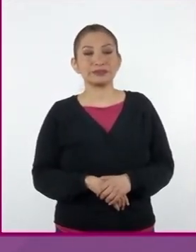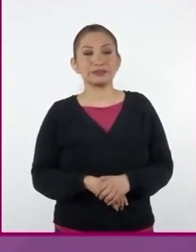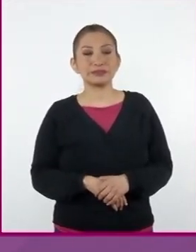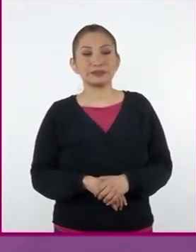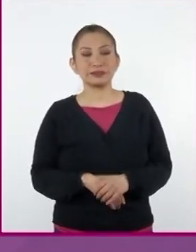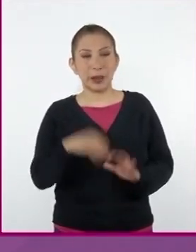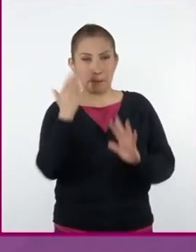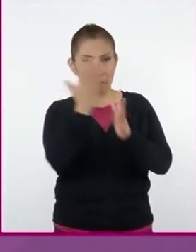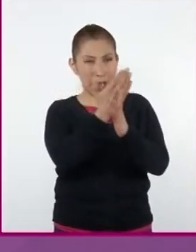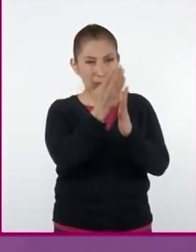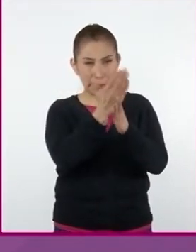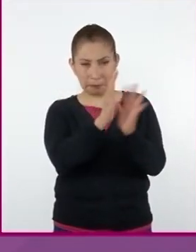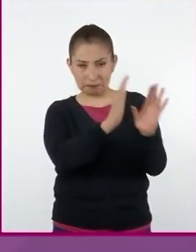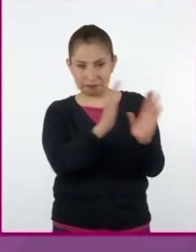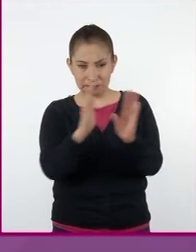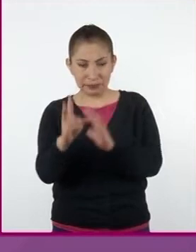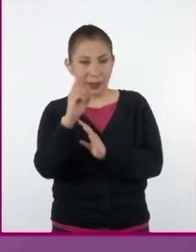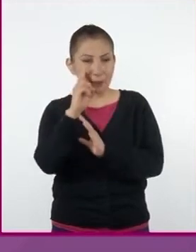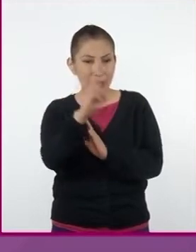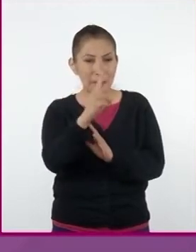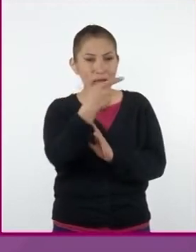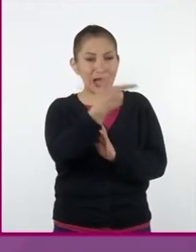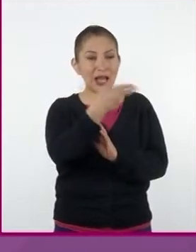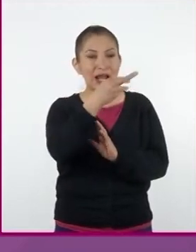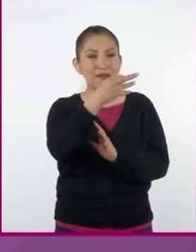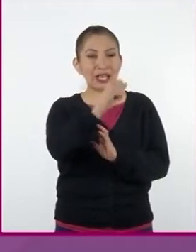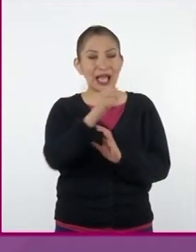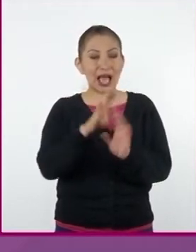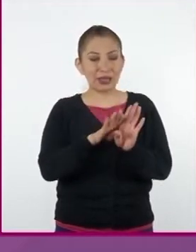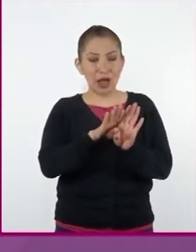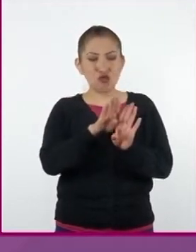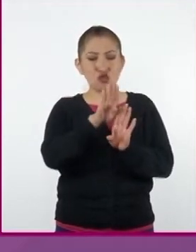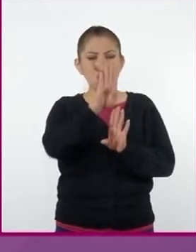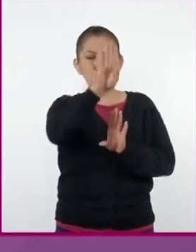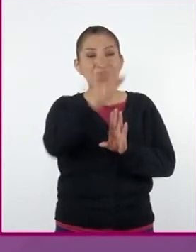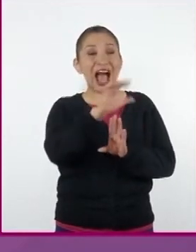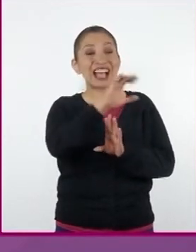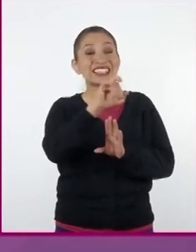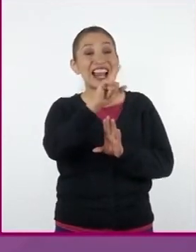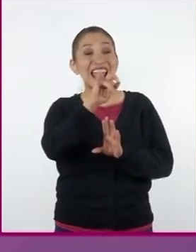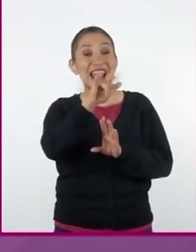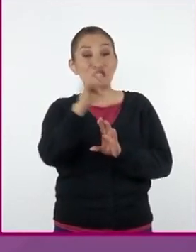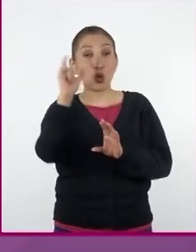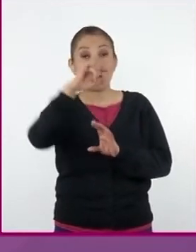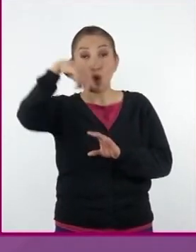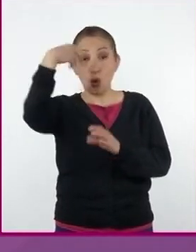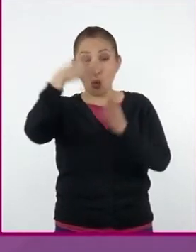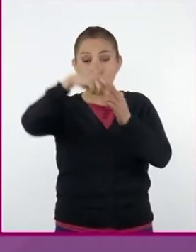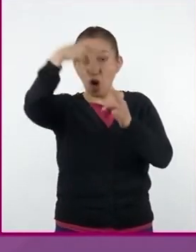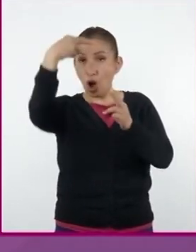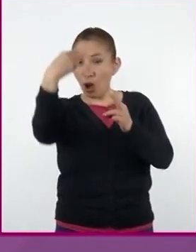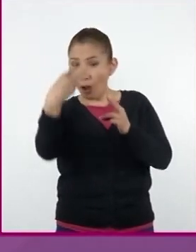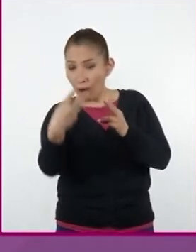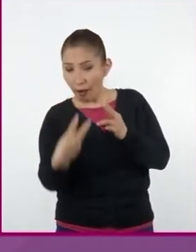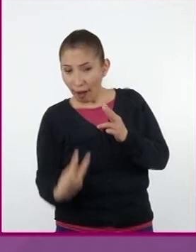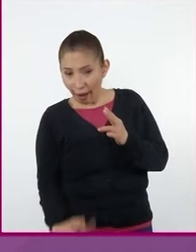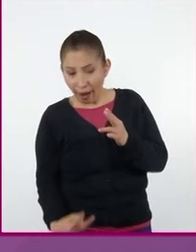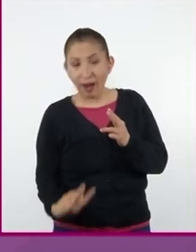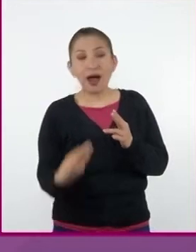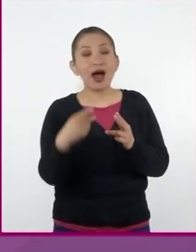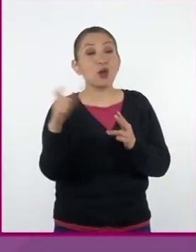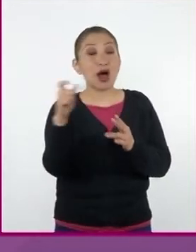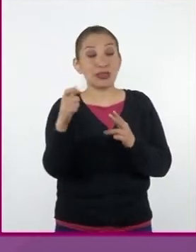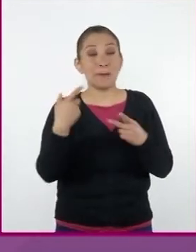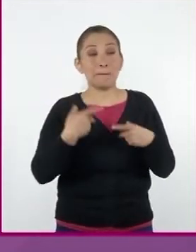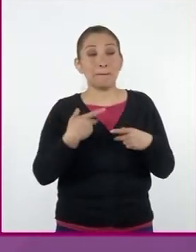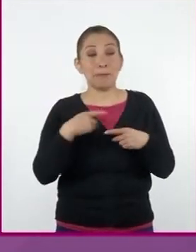Vamos por partes. Veamos la gráfica de aceleración constante que ocurre durante la caída libre. es decir, cuando